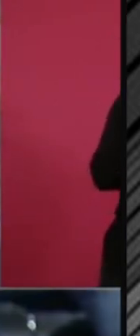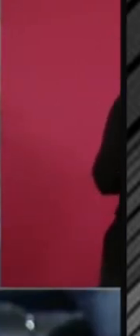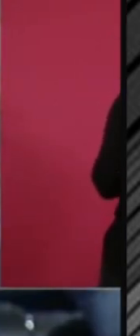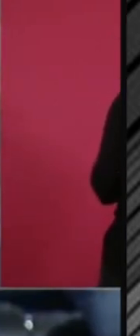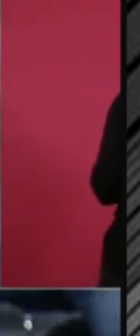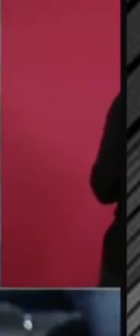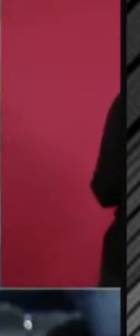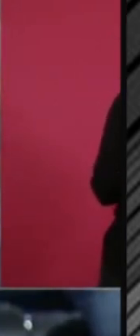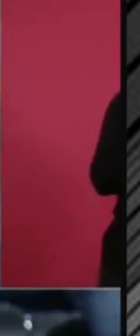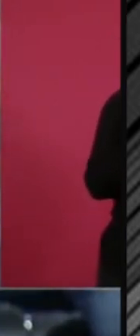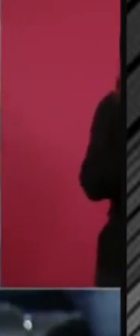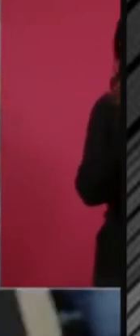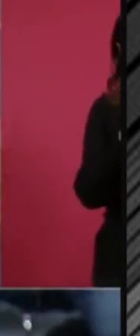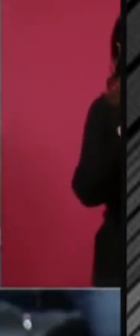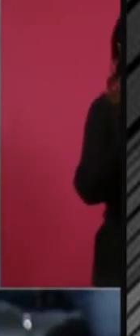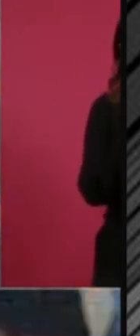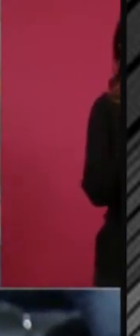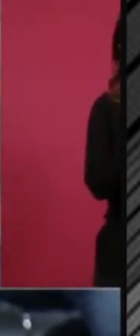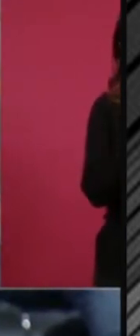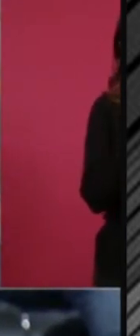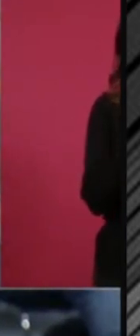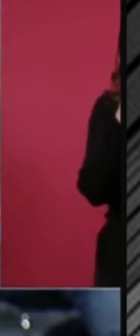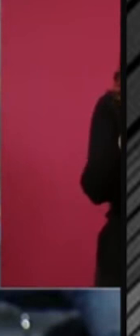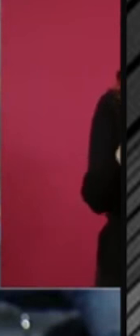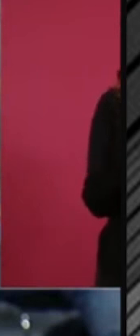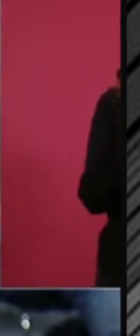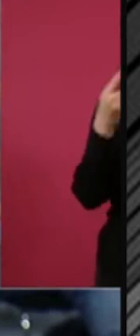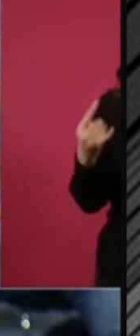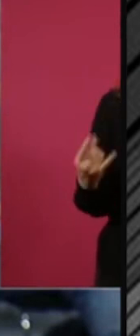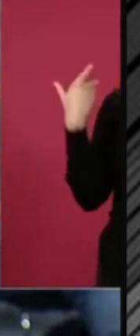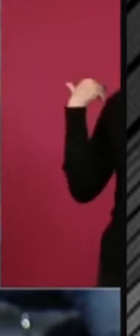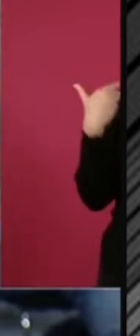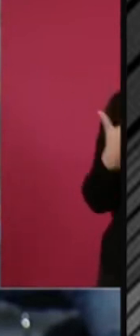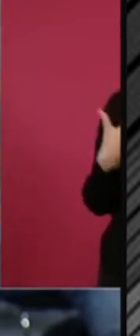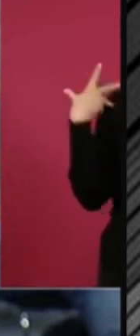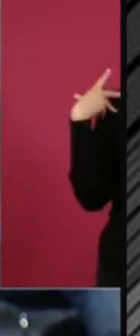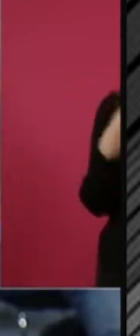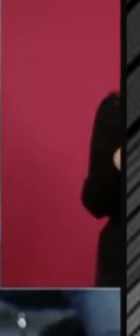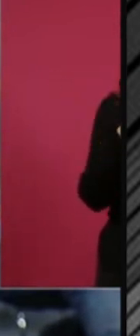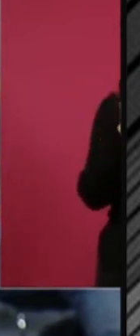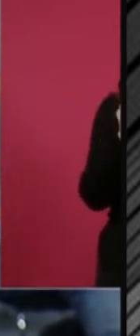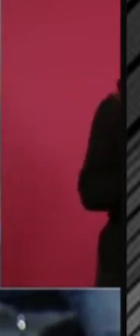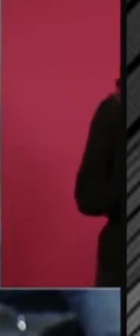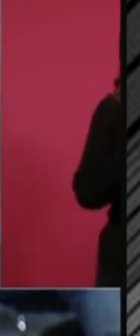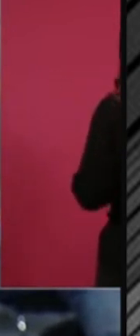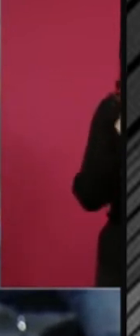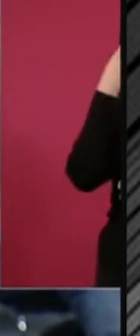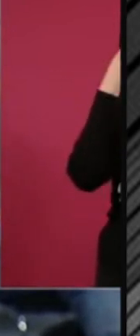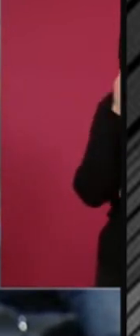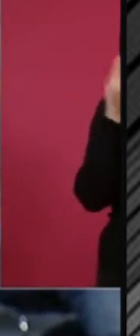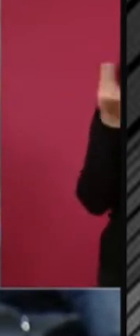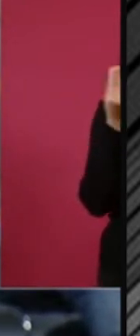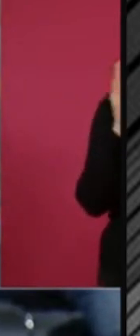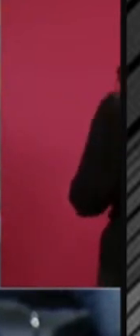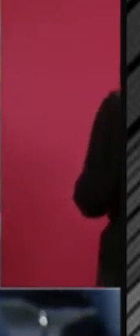al presidente López Obrador de Alito Moreno y del caso Colosio. Antes de poner la información, los invitamos a que